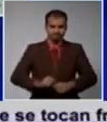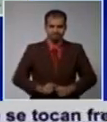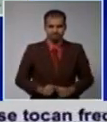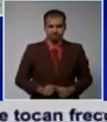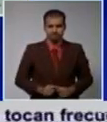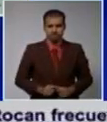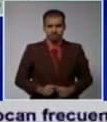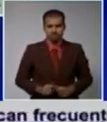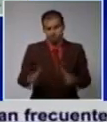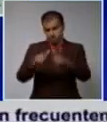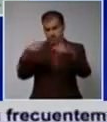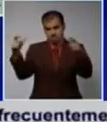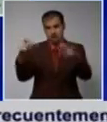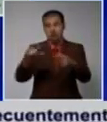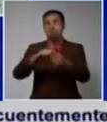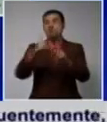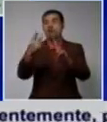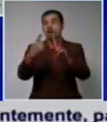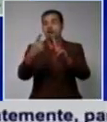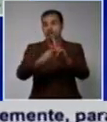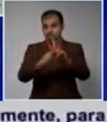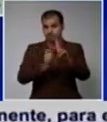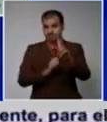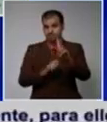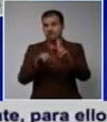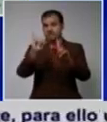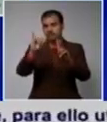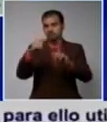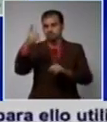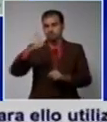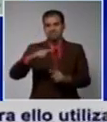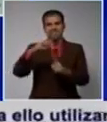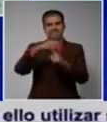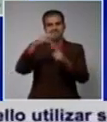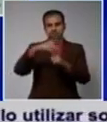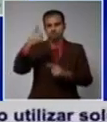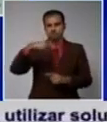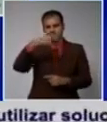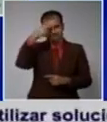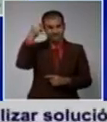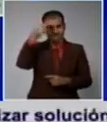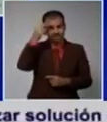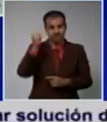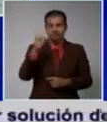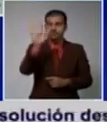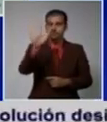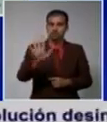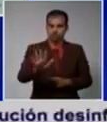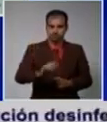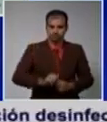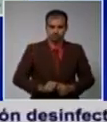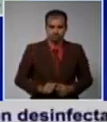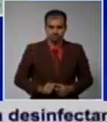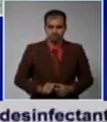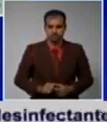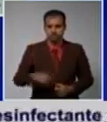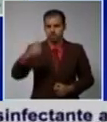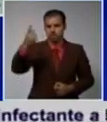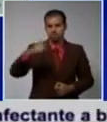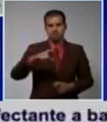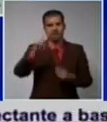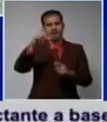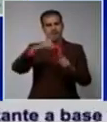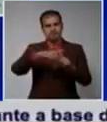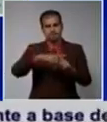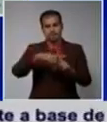en Guanajay, 6, San Cristóbal y San Antonio de los Baños con 5 cada uno, Caimito y Artemisa